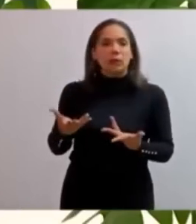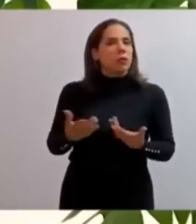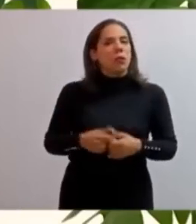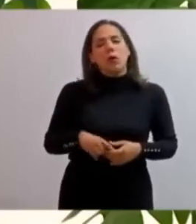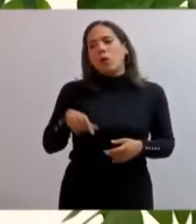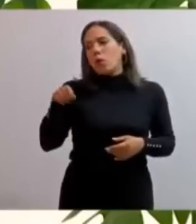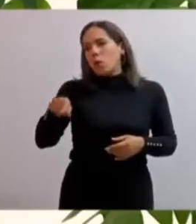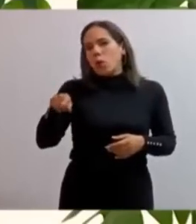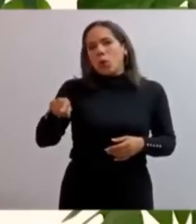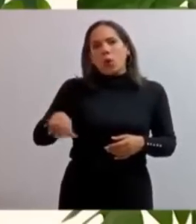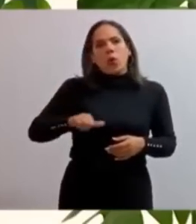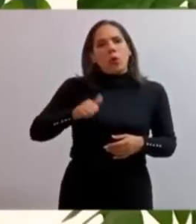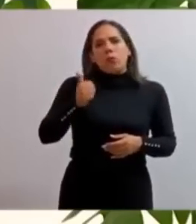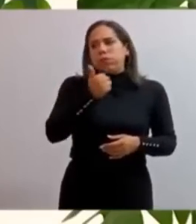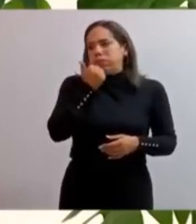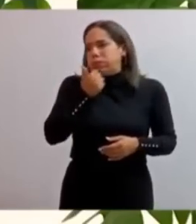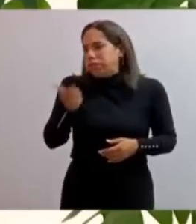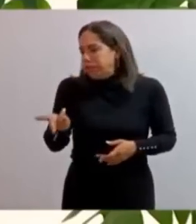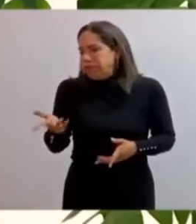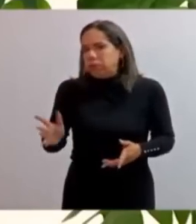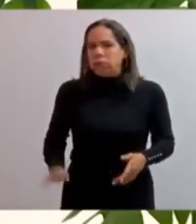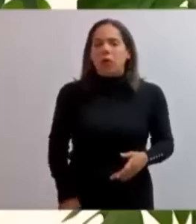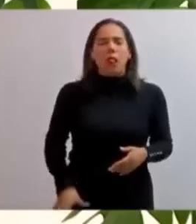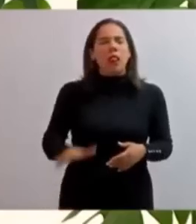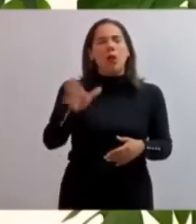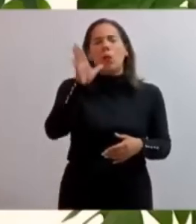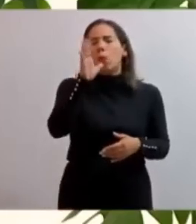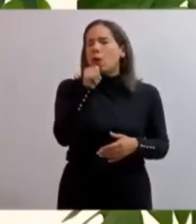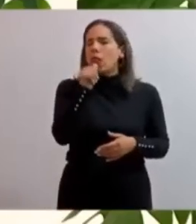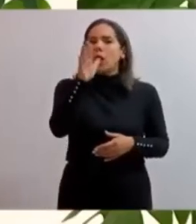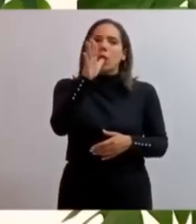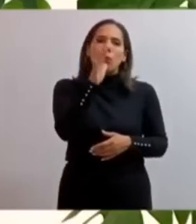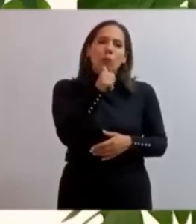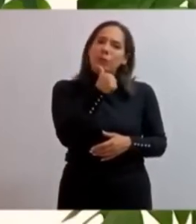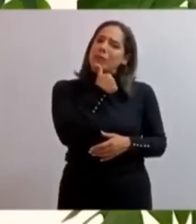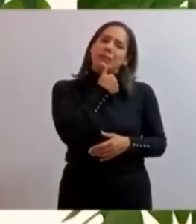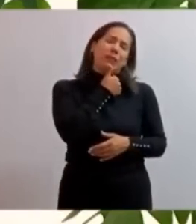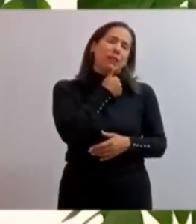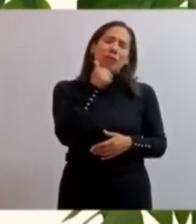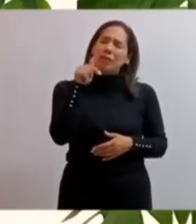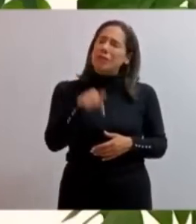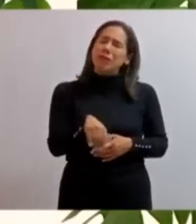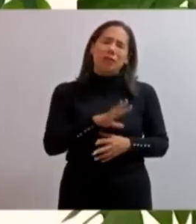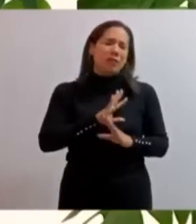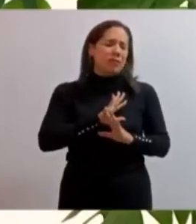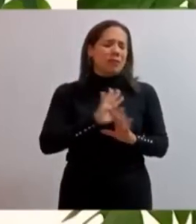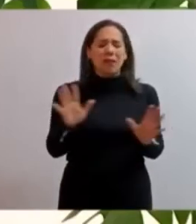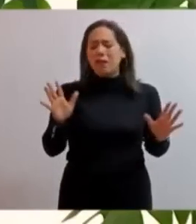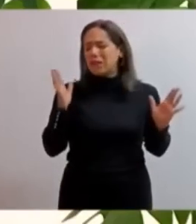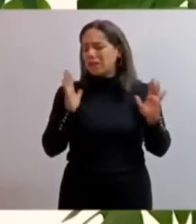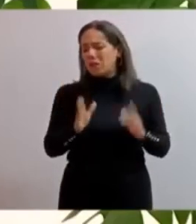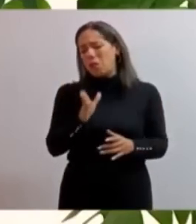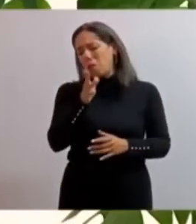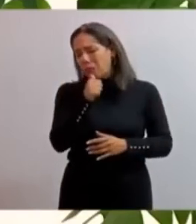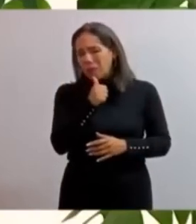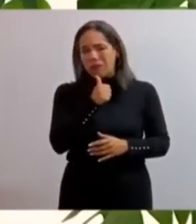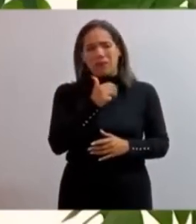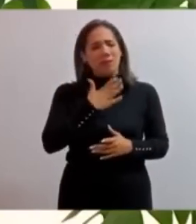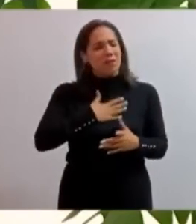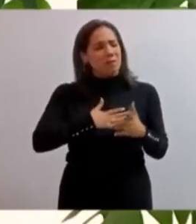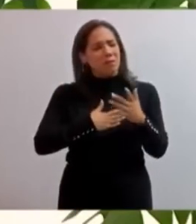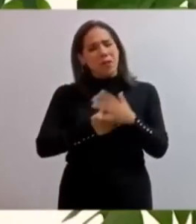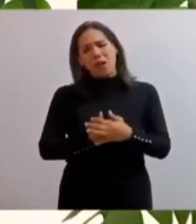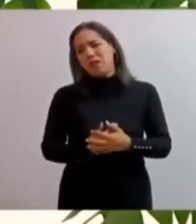lado, en el patio, a la salida, etcétera. Hoy los alumnos no respondieron, hoy fue pésimo el